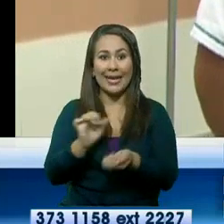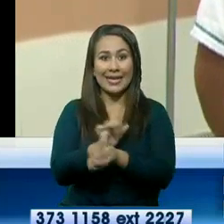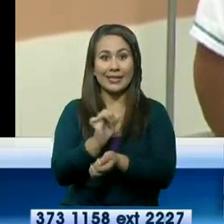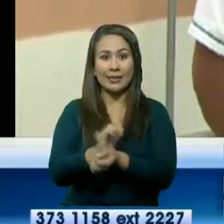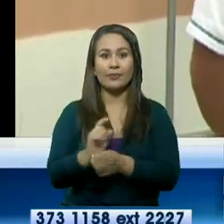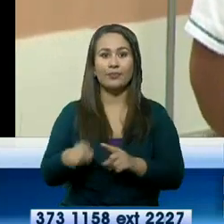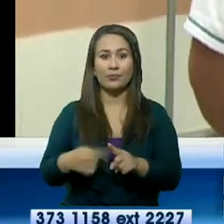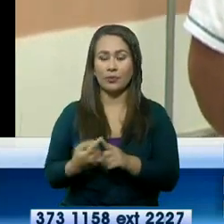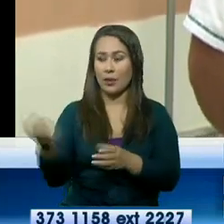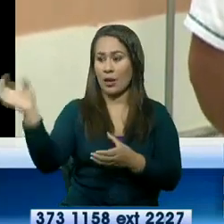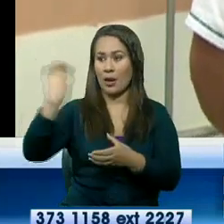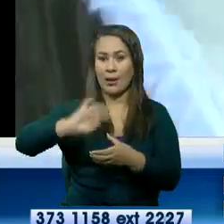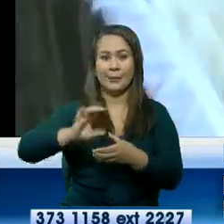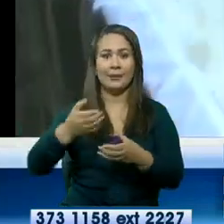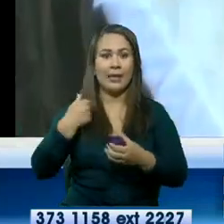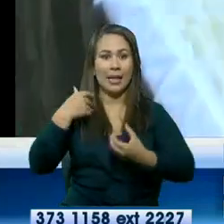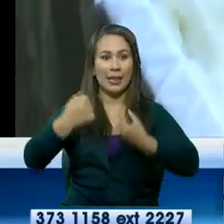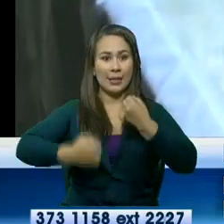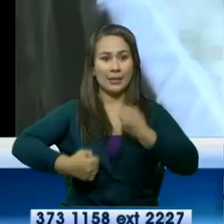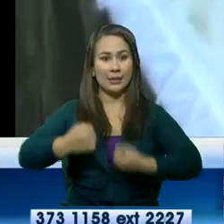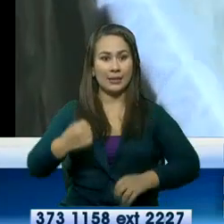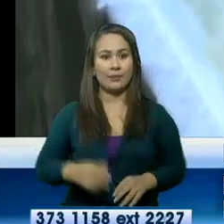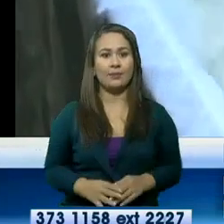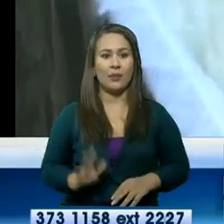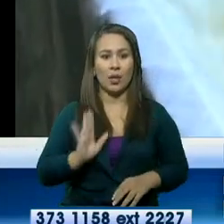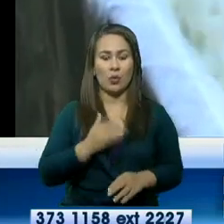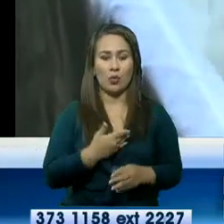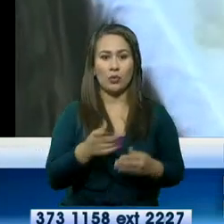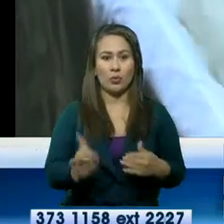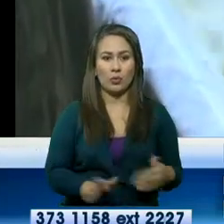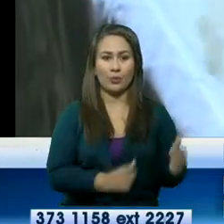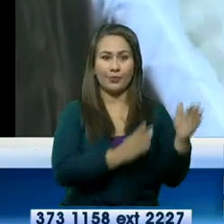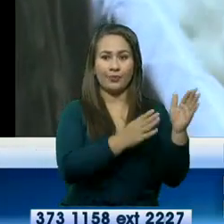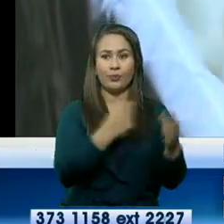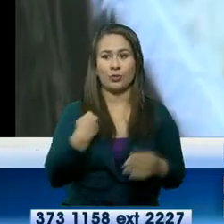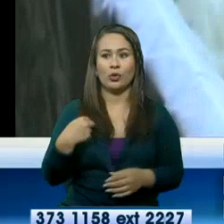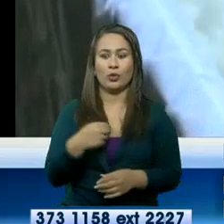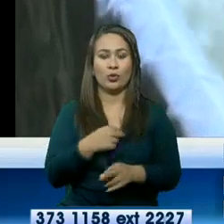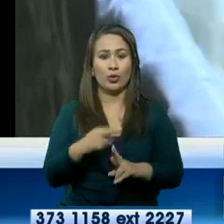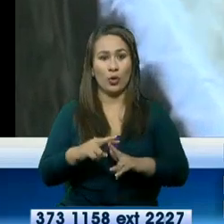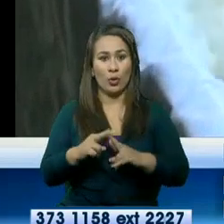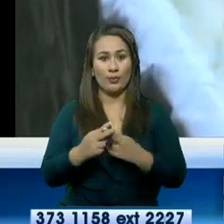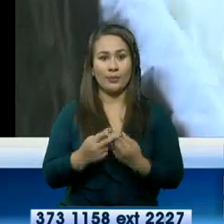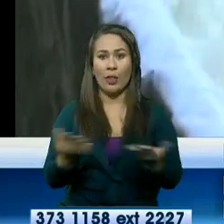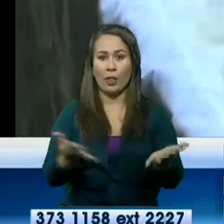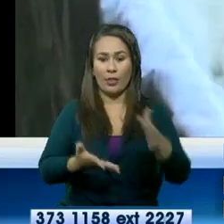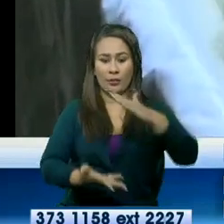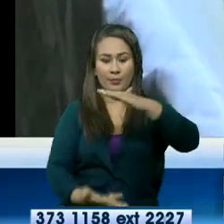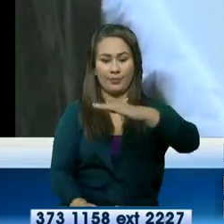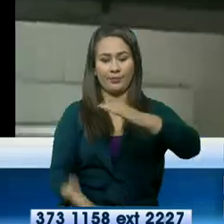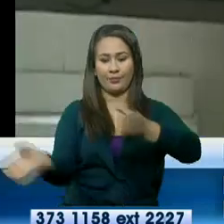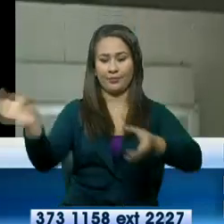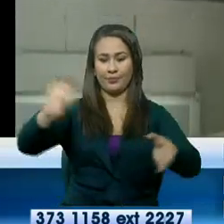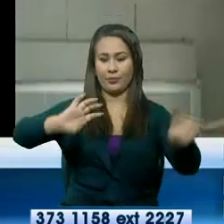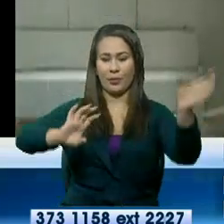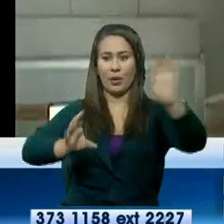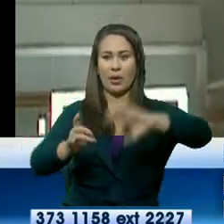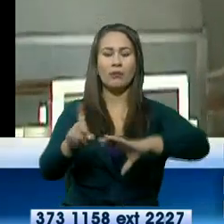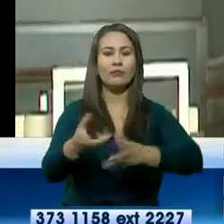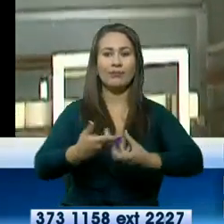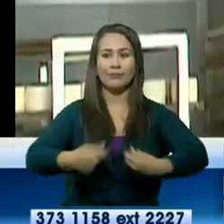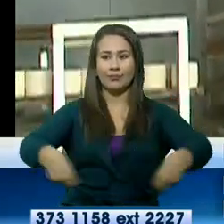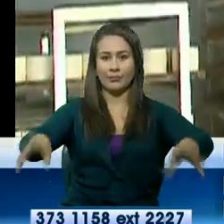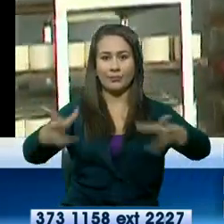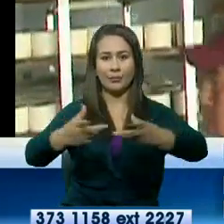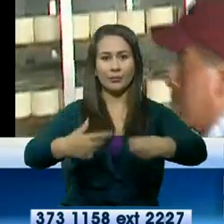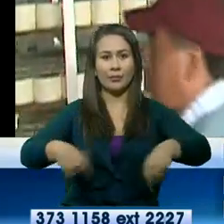llega la leche a nuestro establecimiento, nosotros enseguida ponemos a un tanque de distribución, de ahí se distribuye la leche